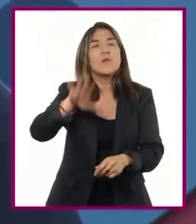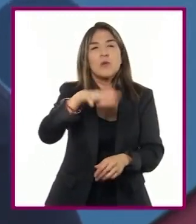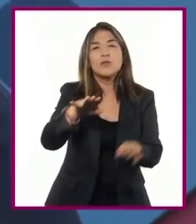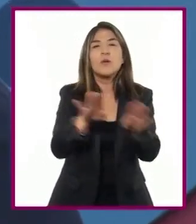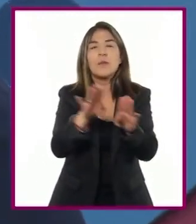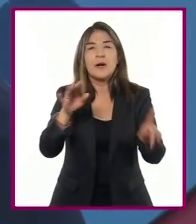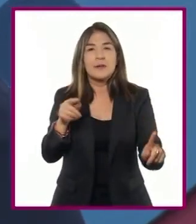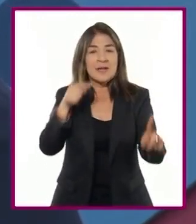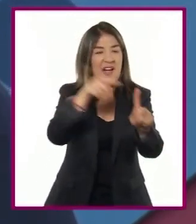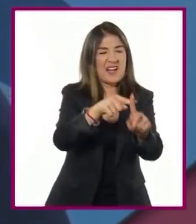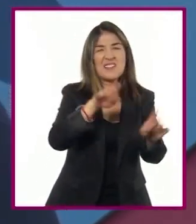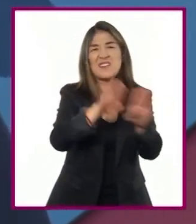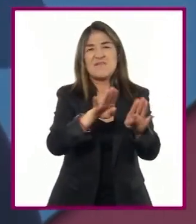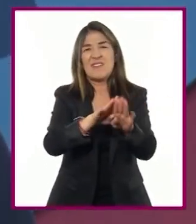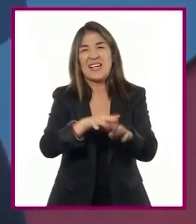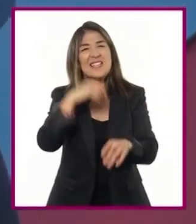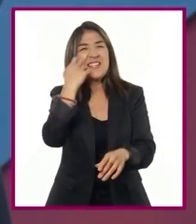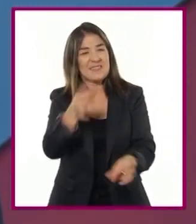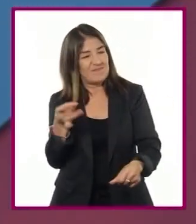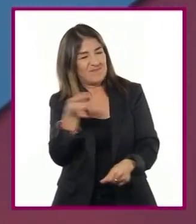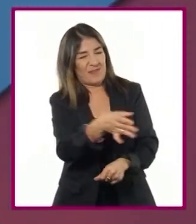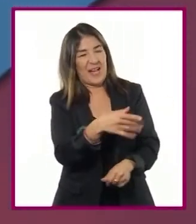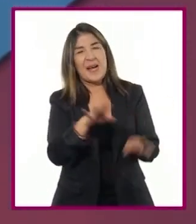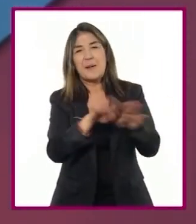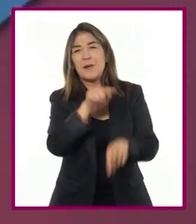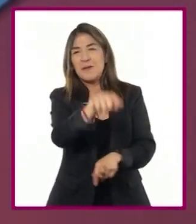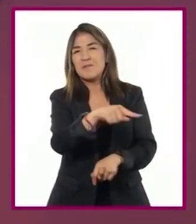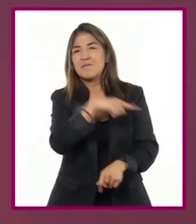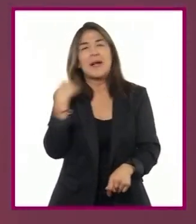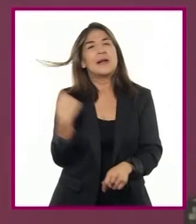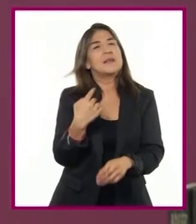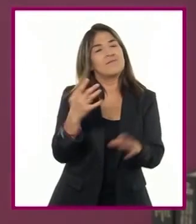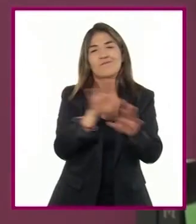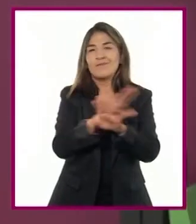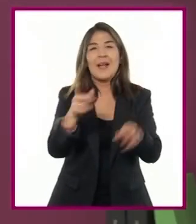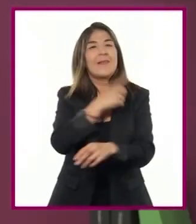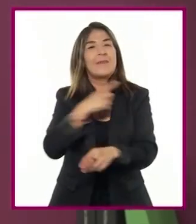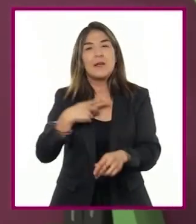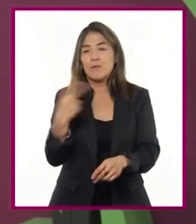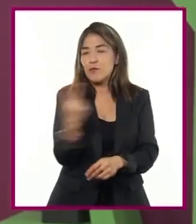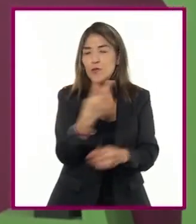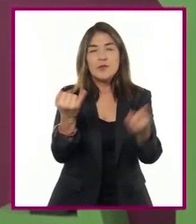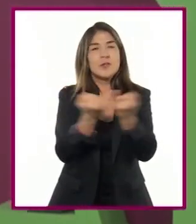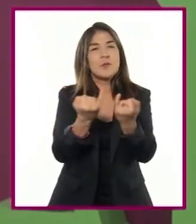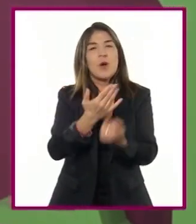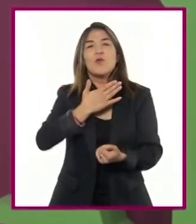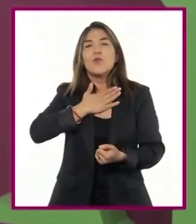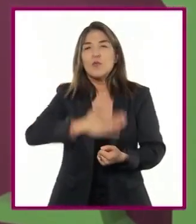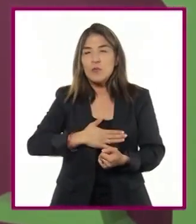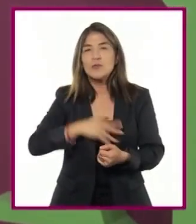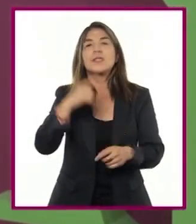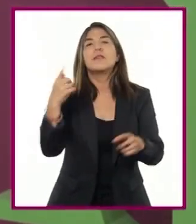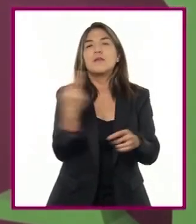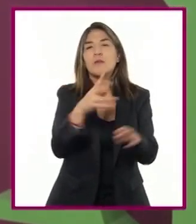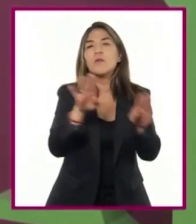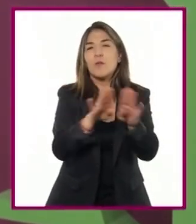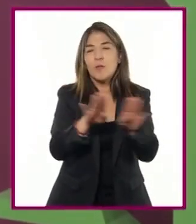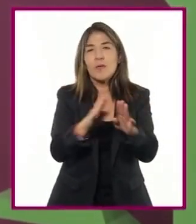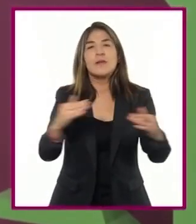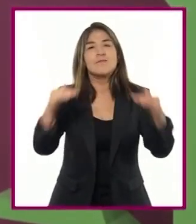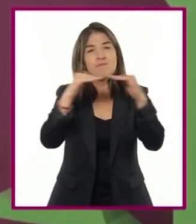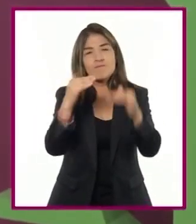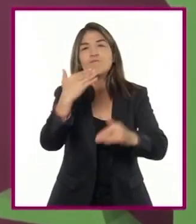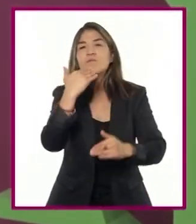la otra parte, sino de dar soluciones óptimas para ambas partes, y esto se hace mediante técnicas